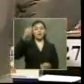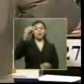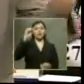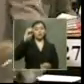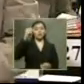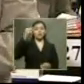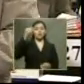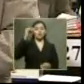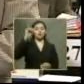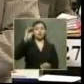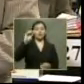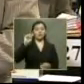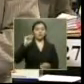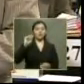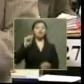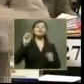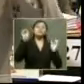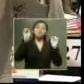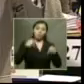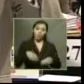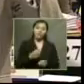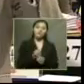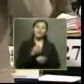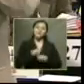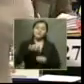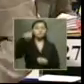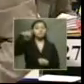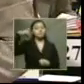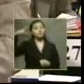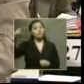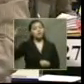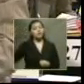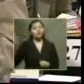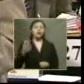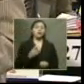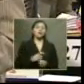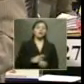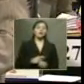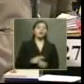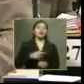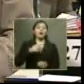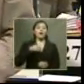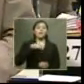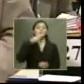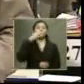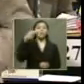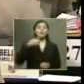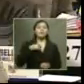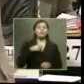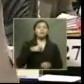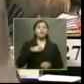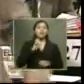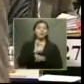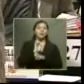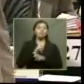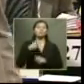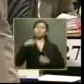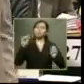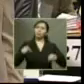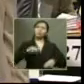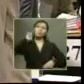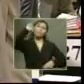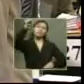al pueblo del Ecuador, que mañana va a estar sentado al lado de los concejales, al lado de los